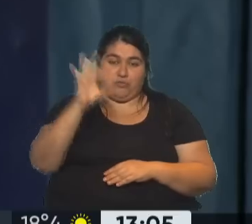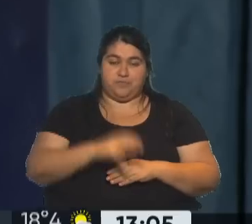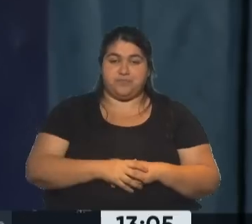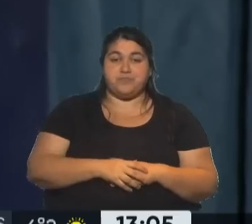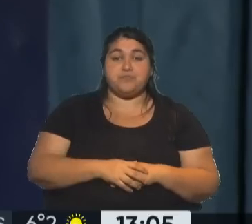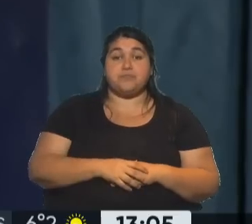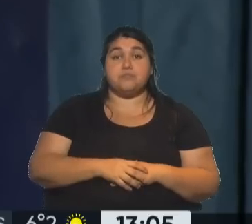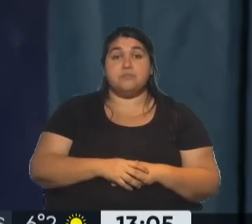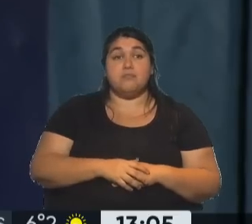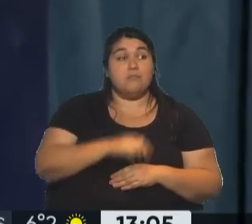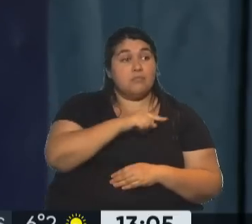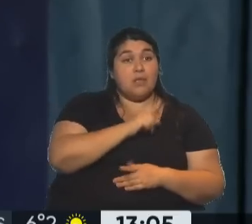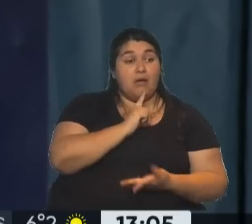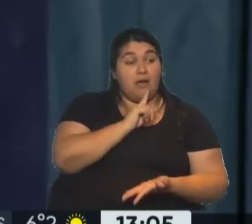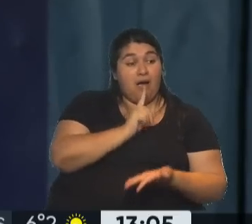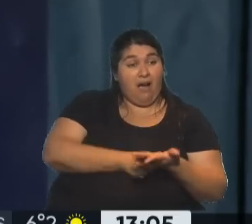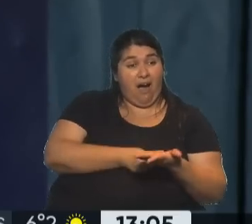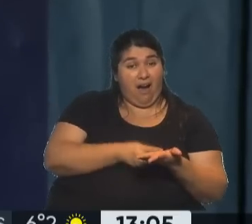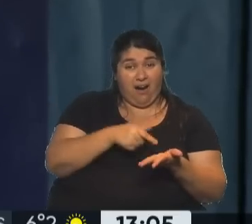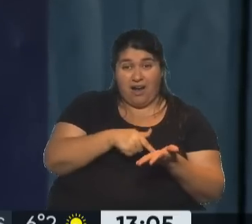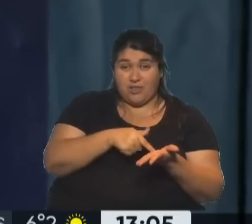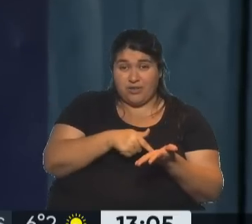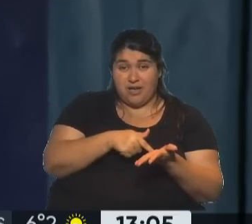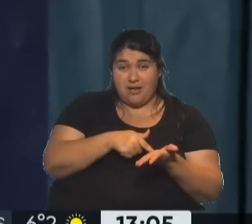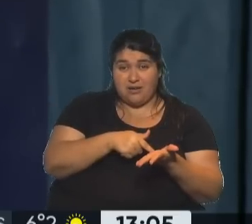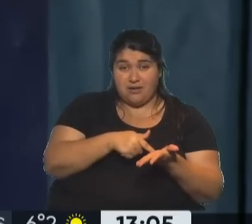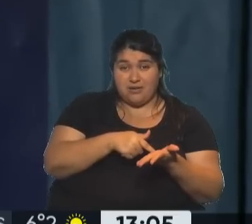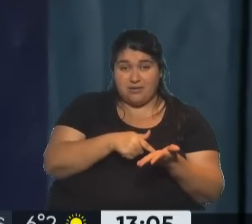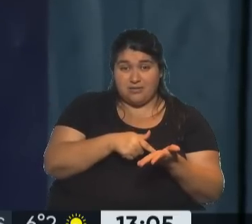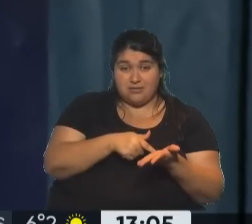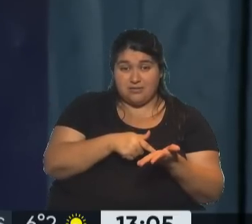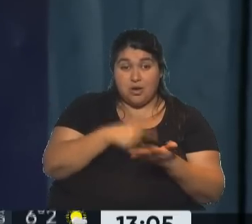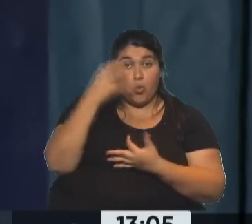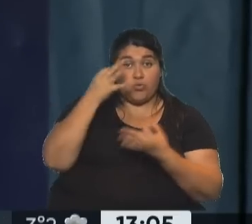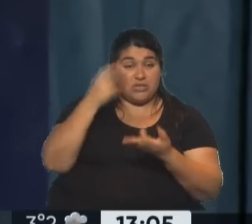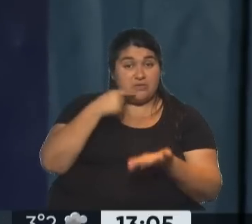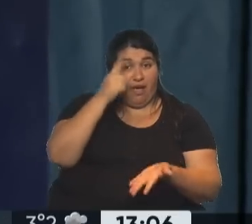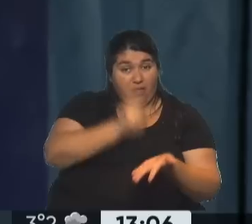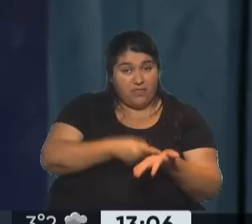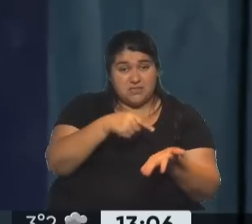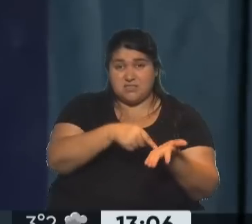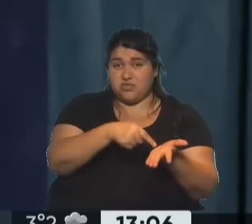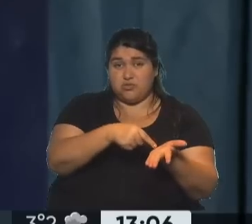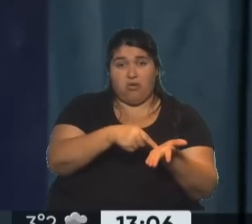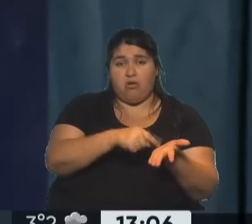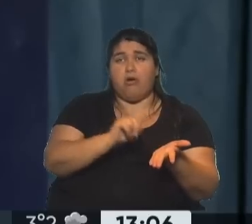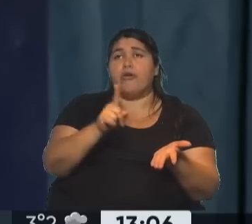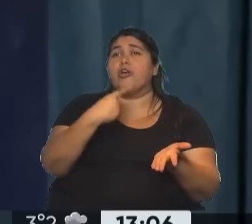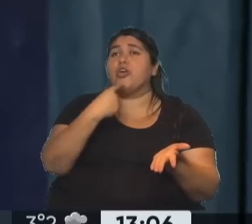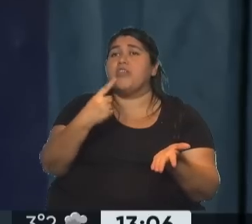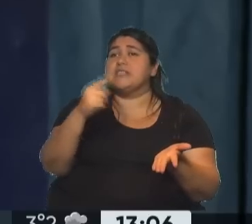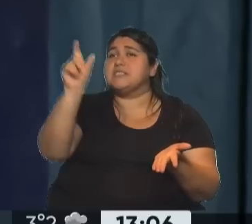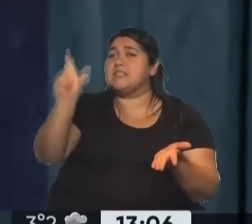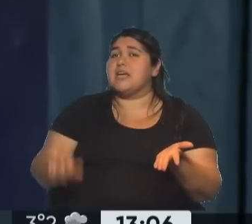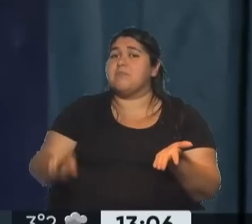Esa cautelar, y esto es importante que lo sepan, esa cautelar no decía que el doctor Juan